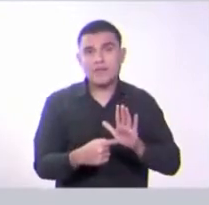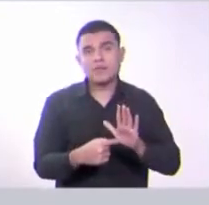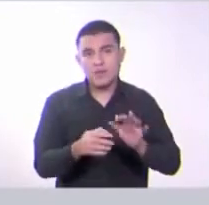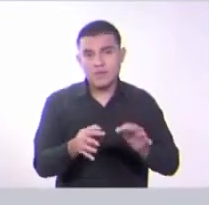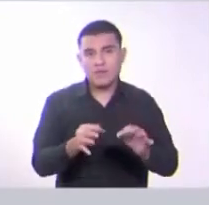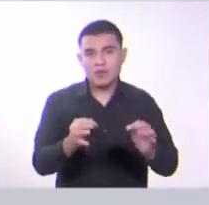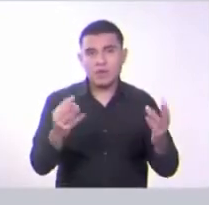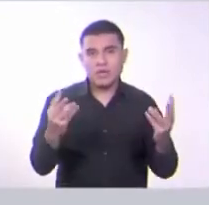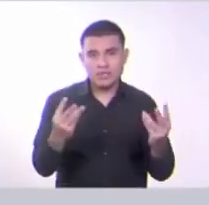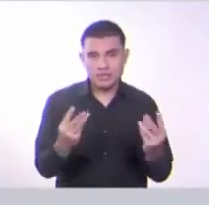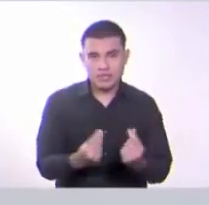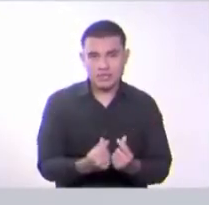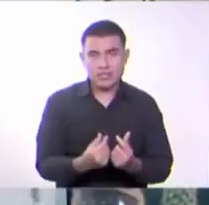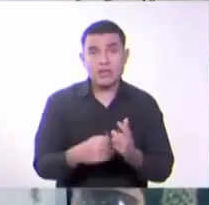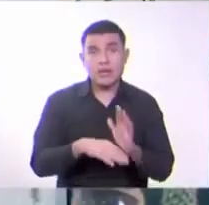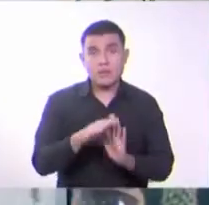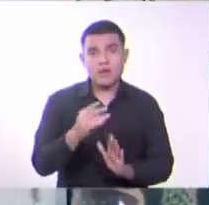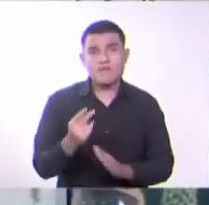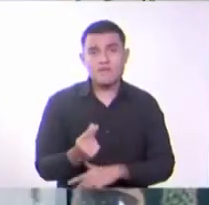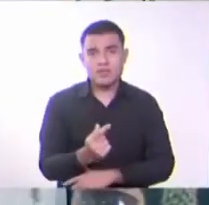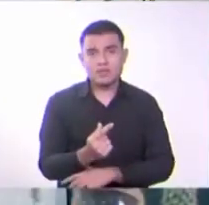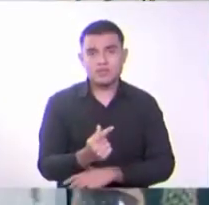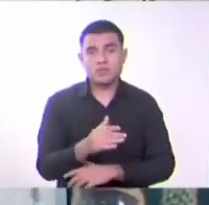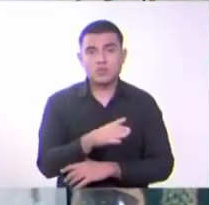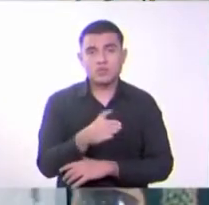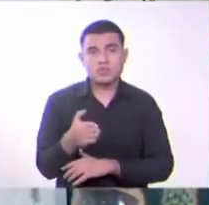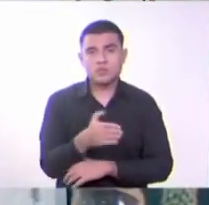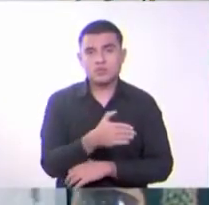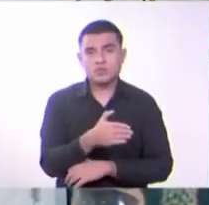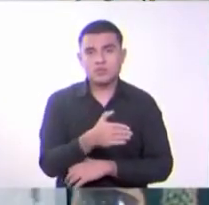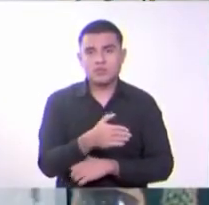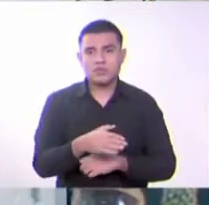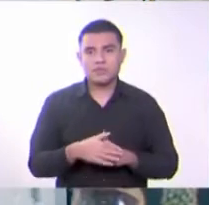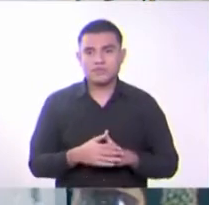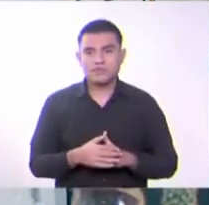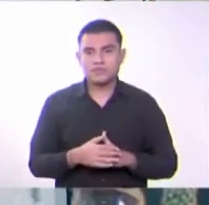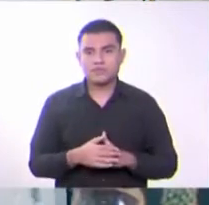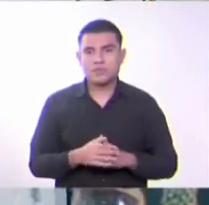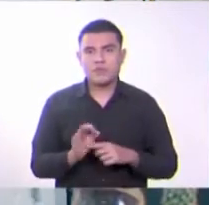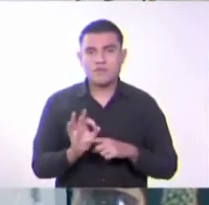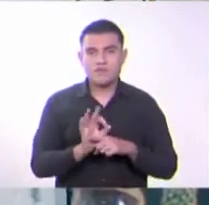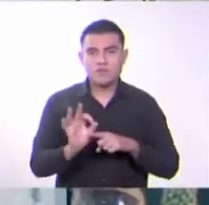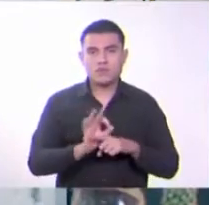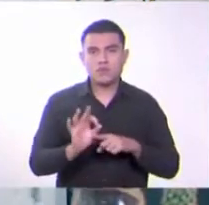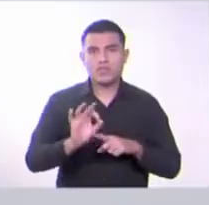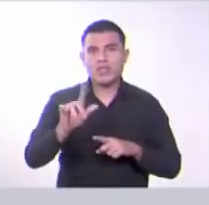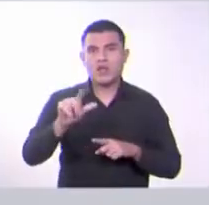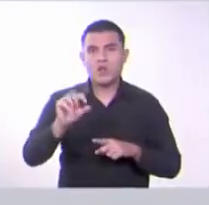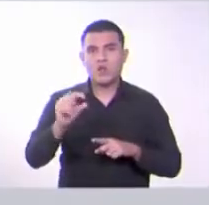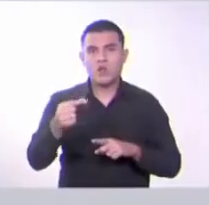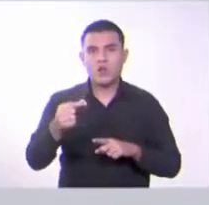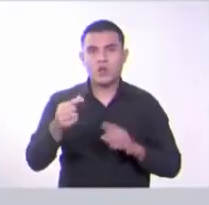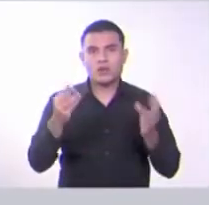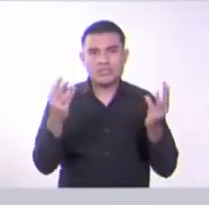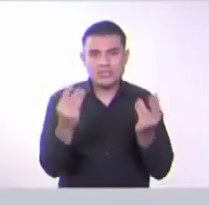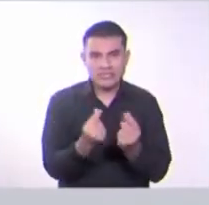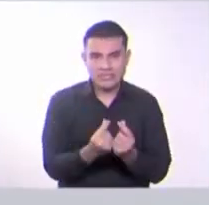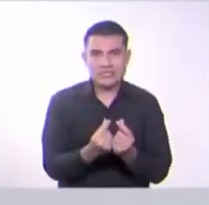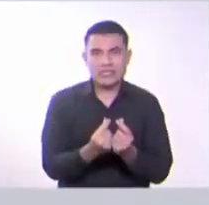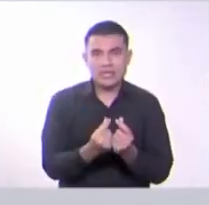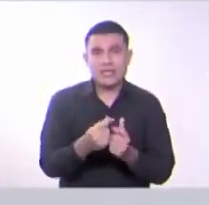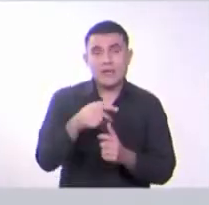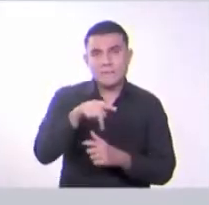forma más fácil, utilizamos una función logarítmica. Este es el